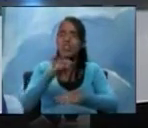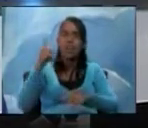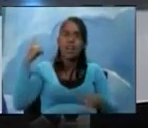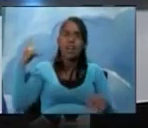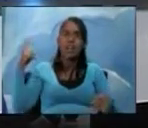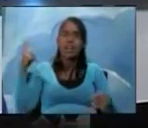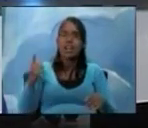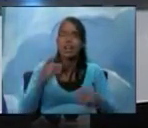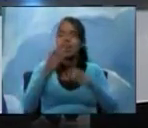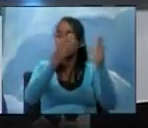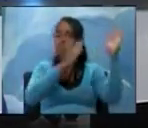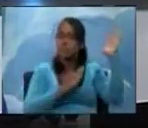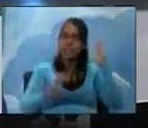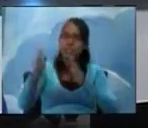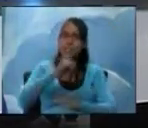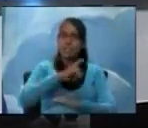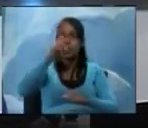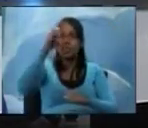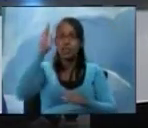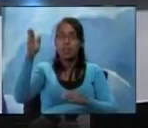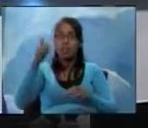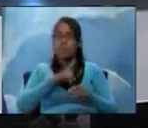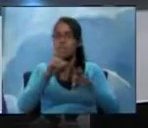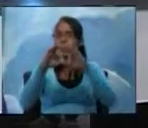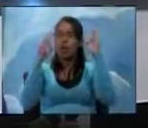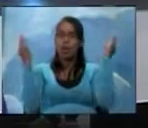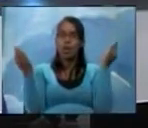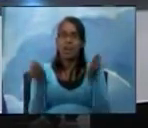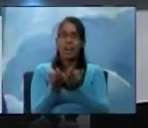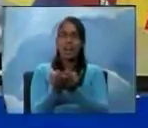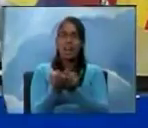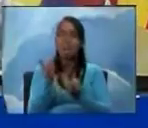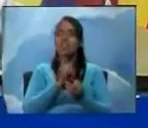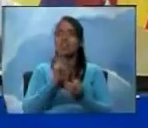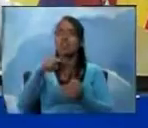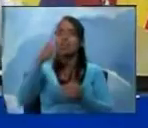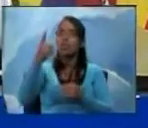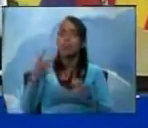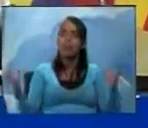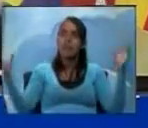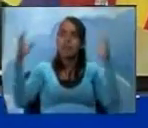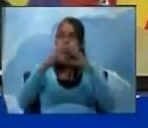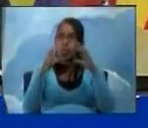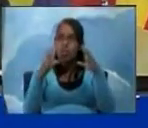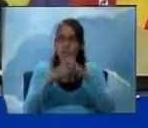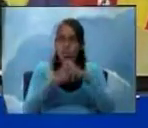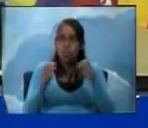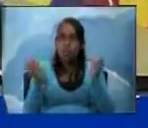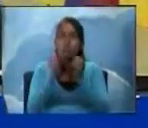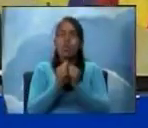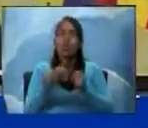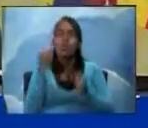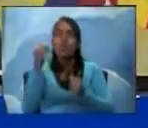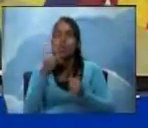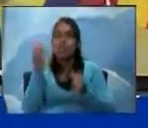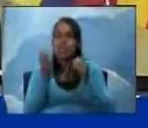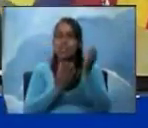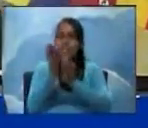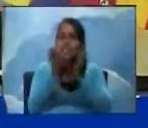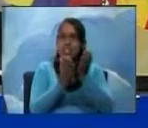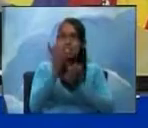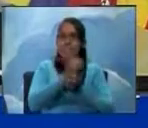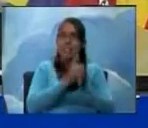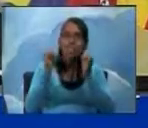en la presencia de Dios en mi hogar. Y luego me reúno con los muchachos que sirven aquí